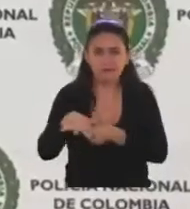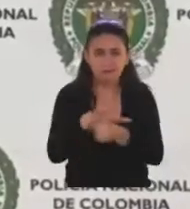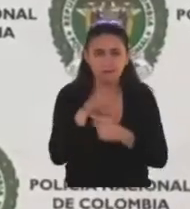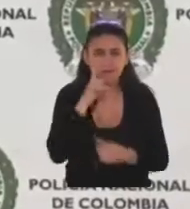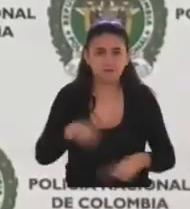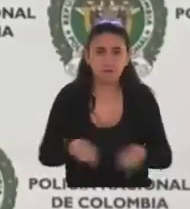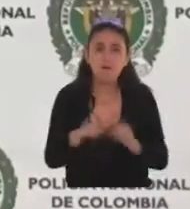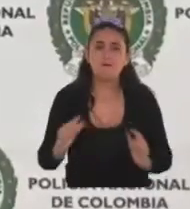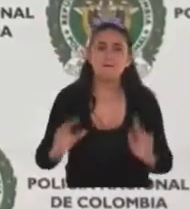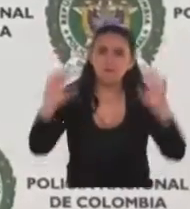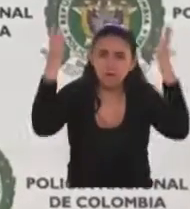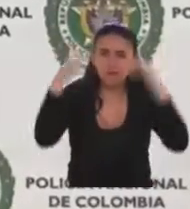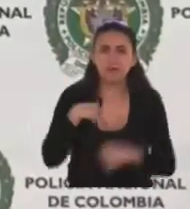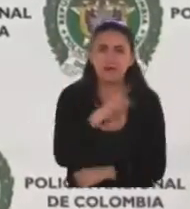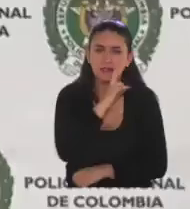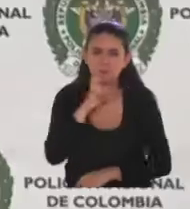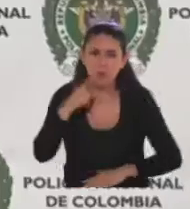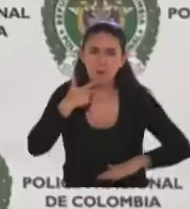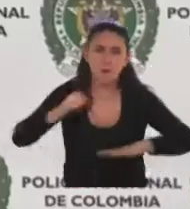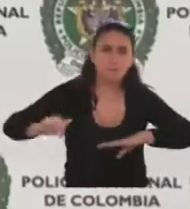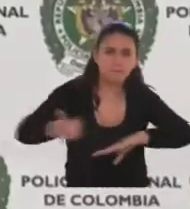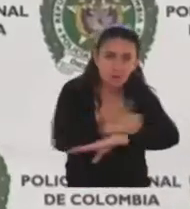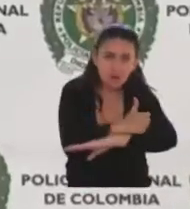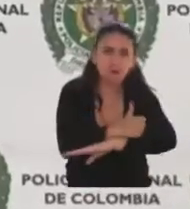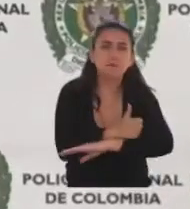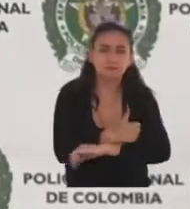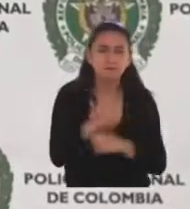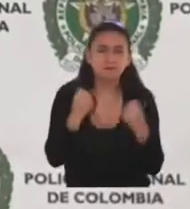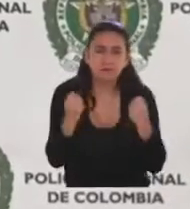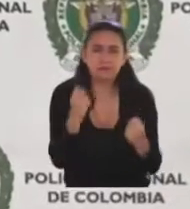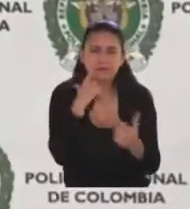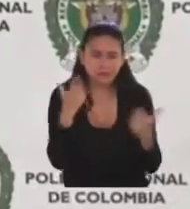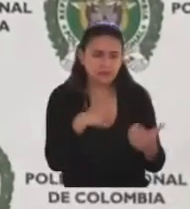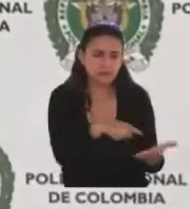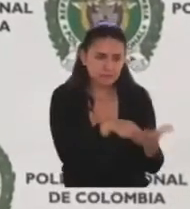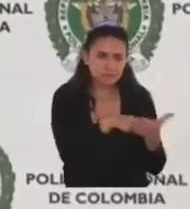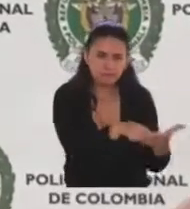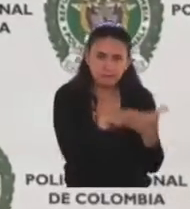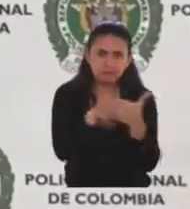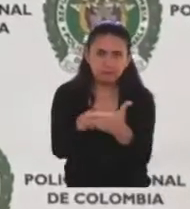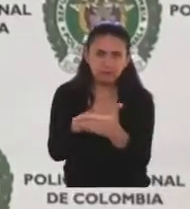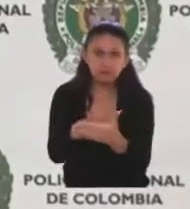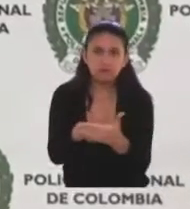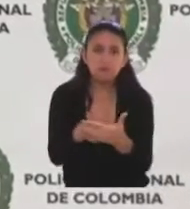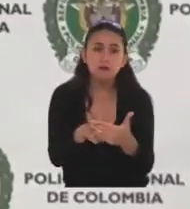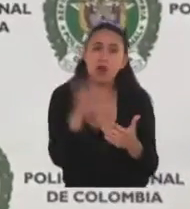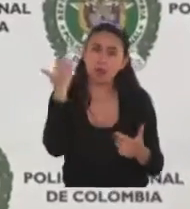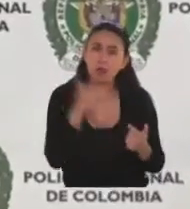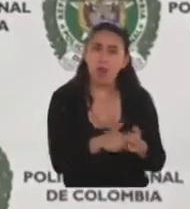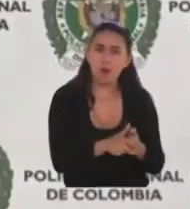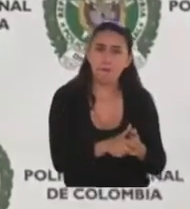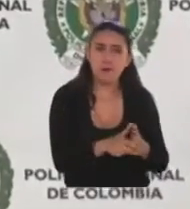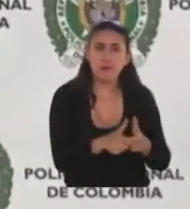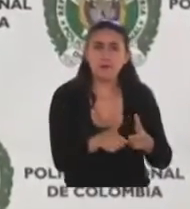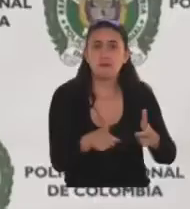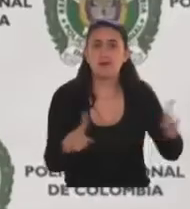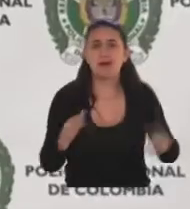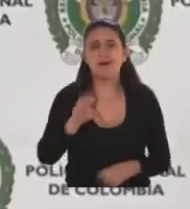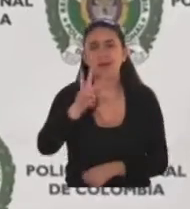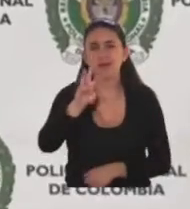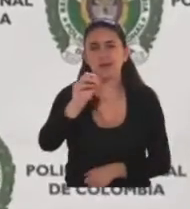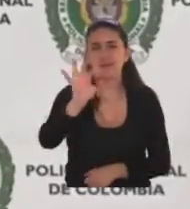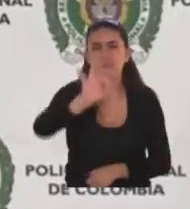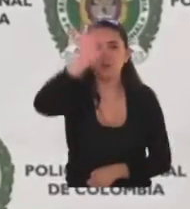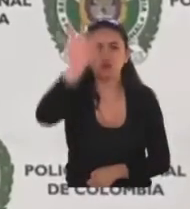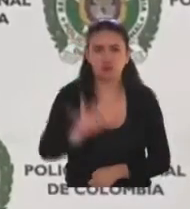Fiestas, restaurantes, en bares, se viene presentando esta situación con un incremento del 30% en los